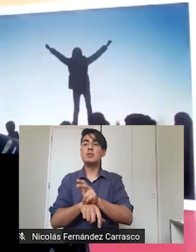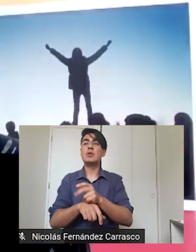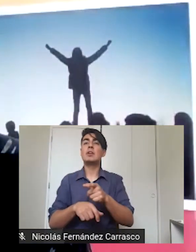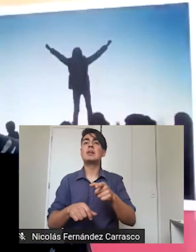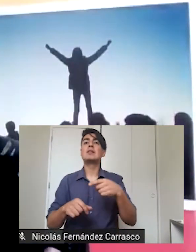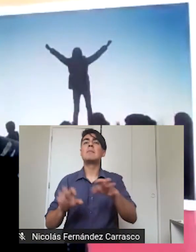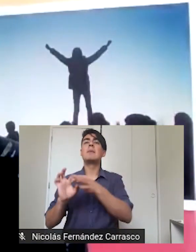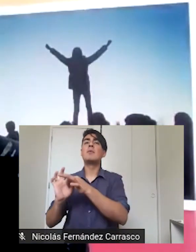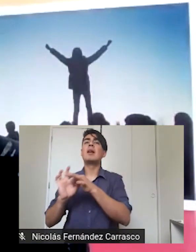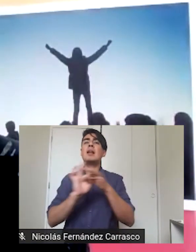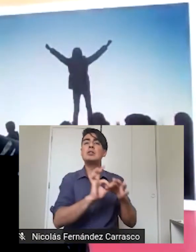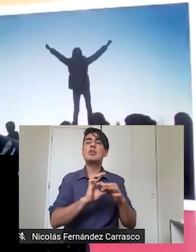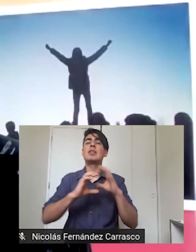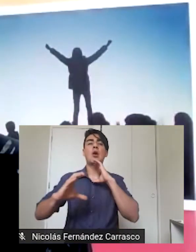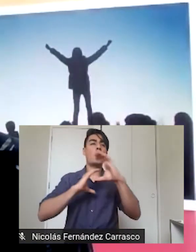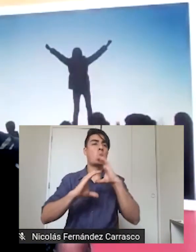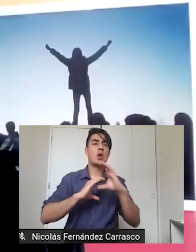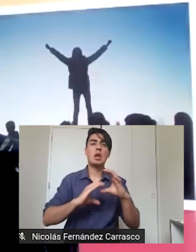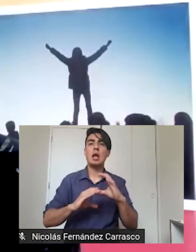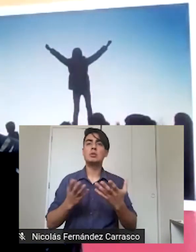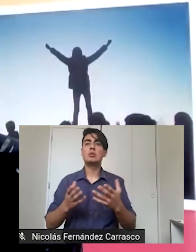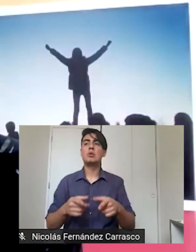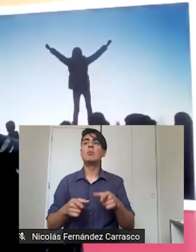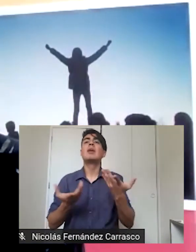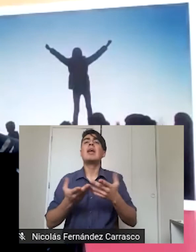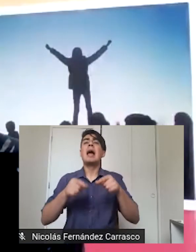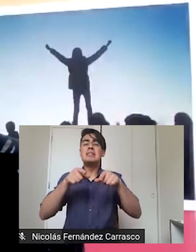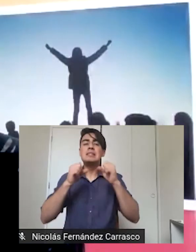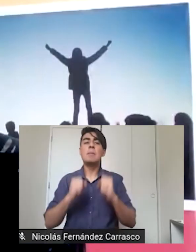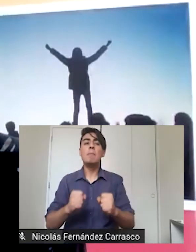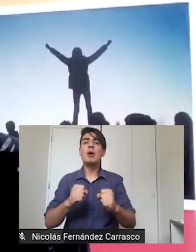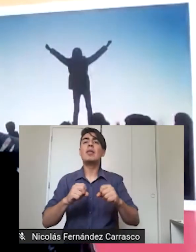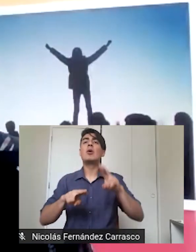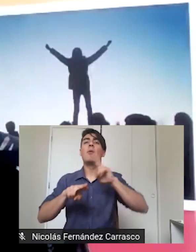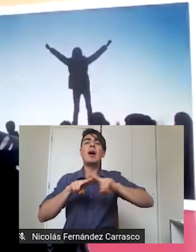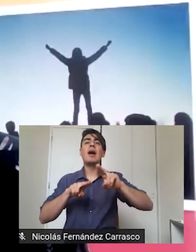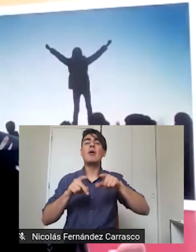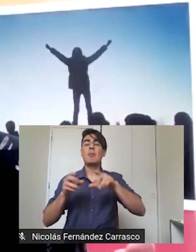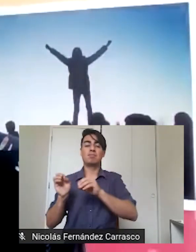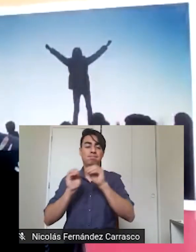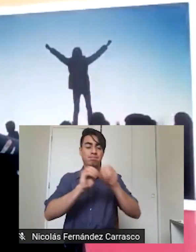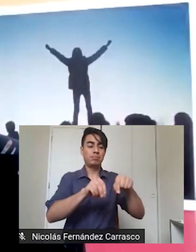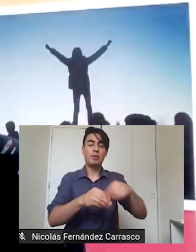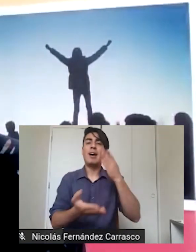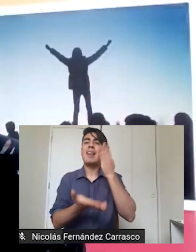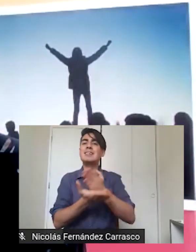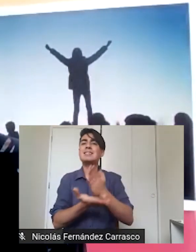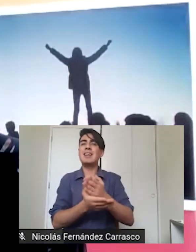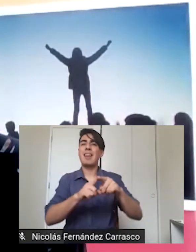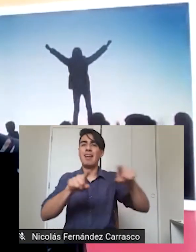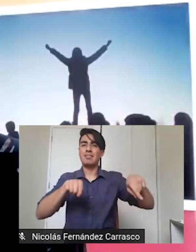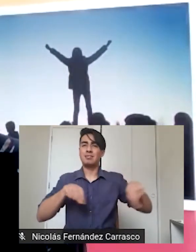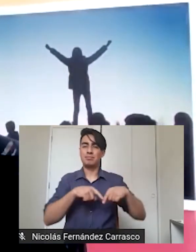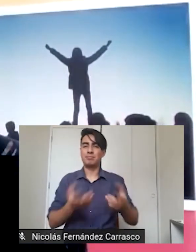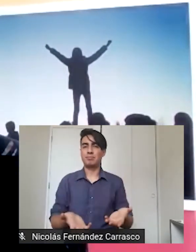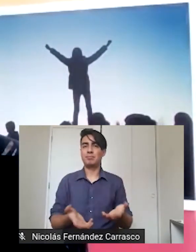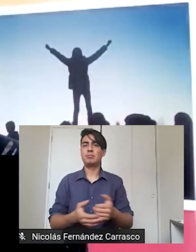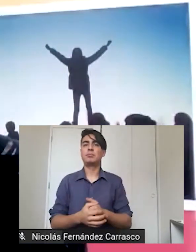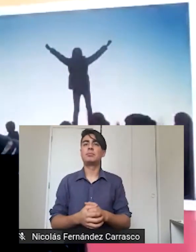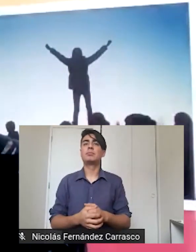de clases. Hemos visto que los profesores no están acostumbrados a abrir la sala para este tipo